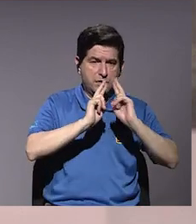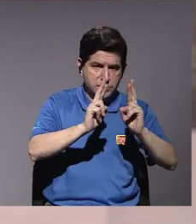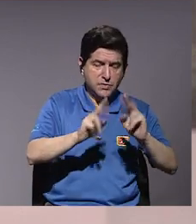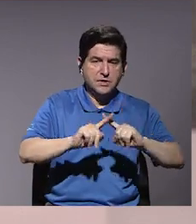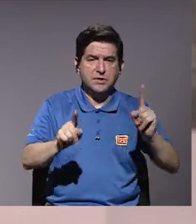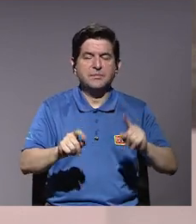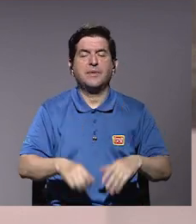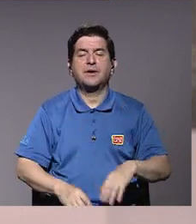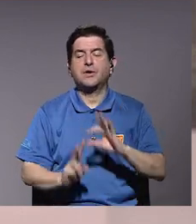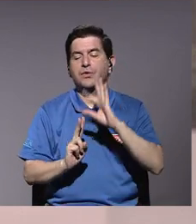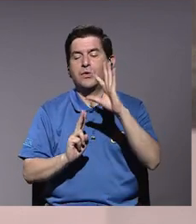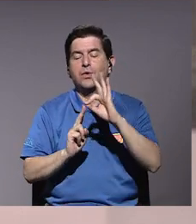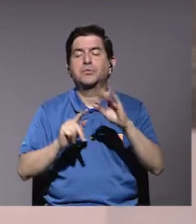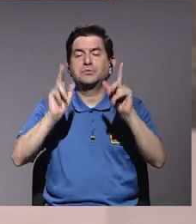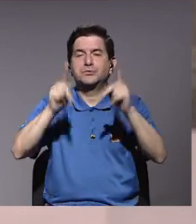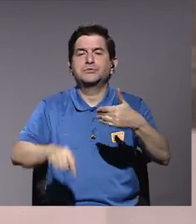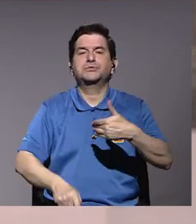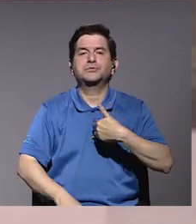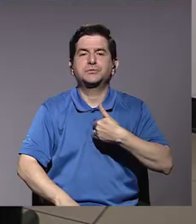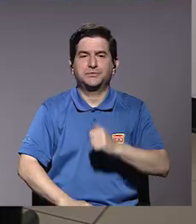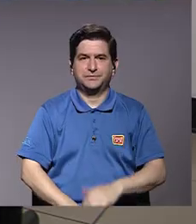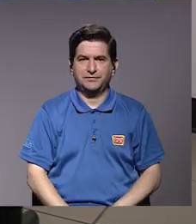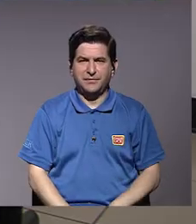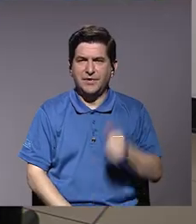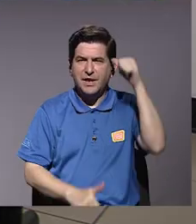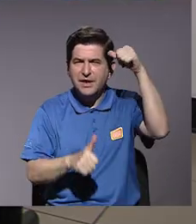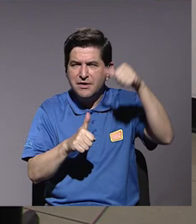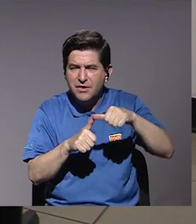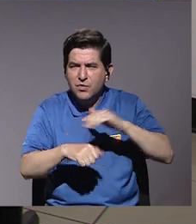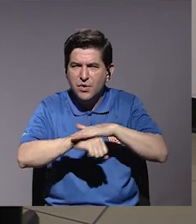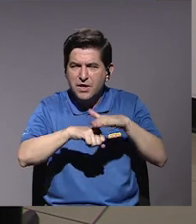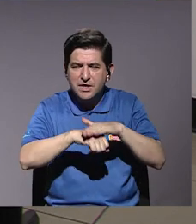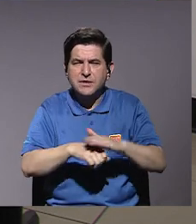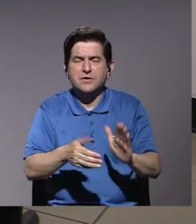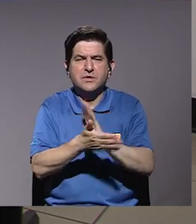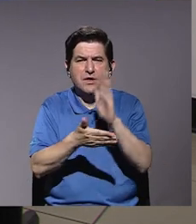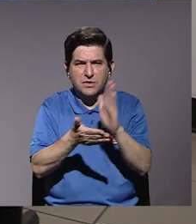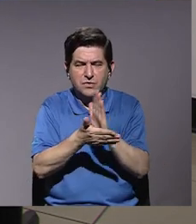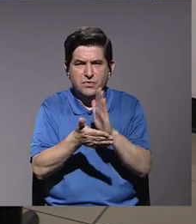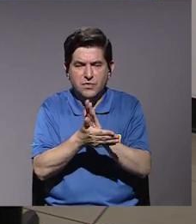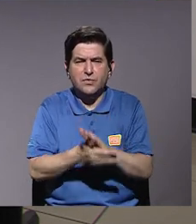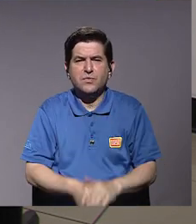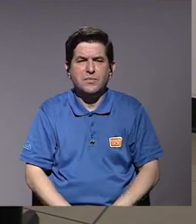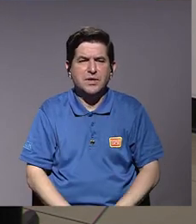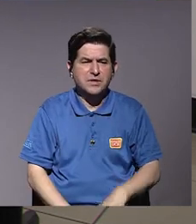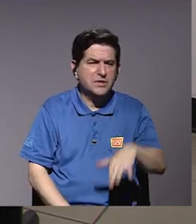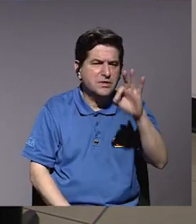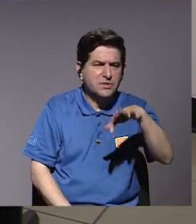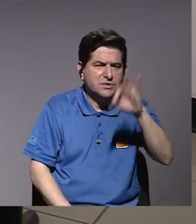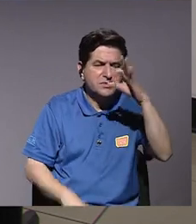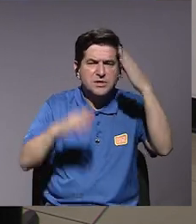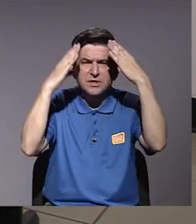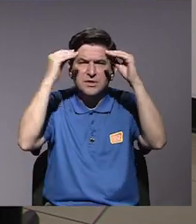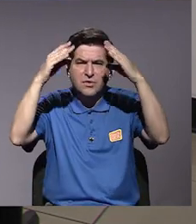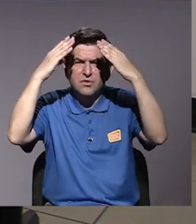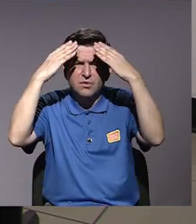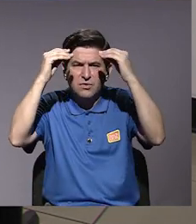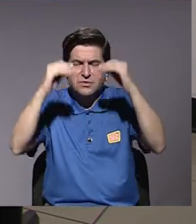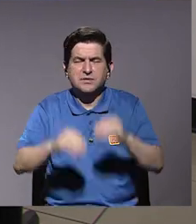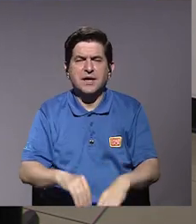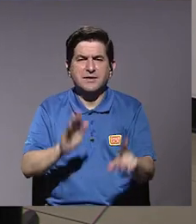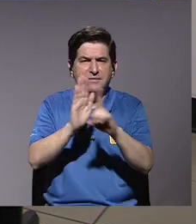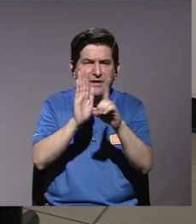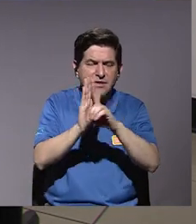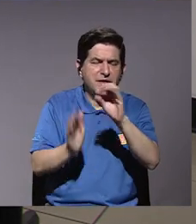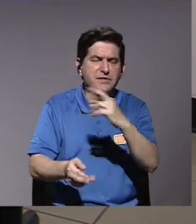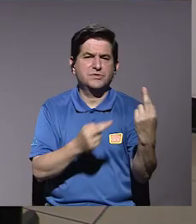Pero generalmente es una opción de la persona. Recuérdenos, por favor, los documentos donde las personas podemos encontrar la información